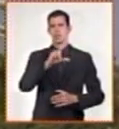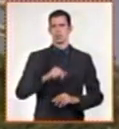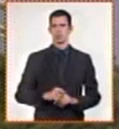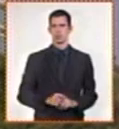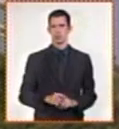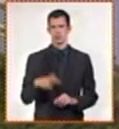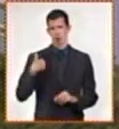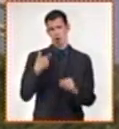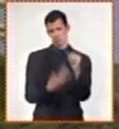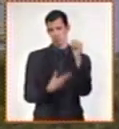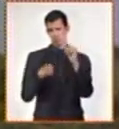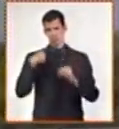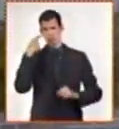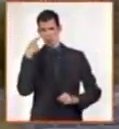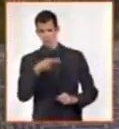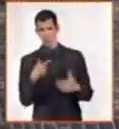de